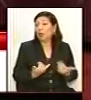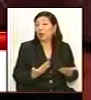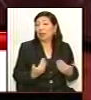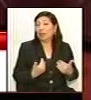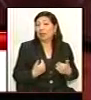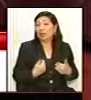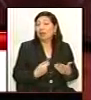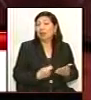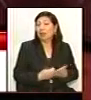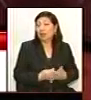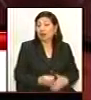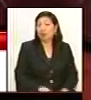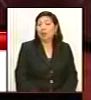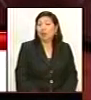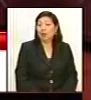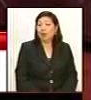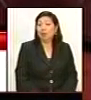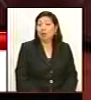tiene que comprar